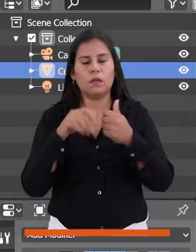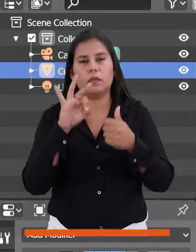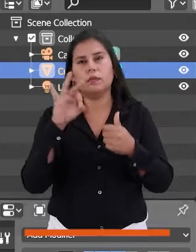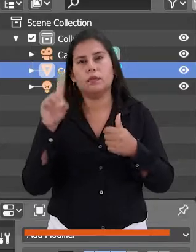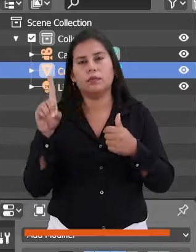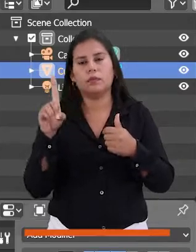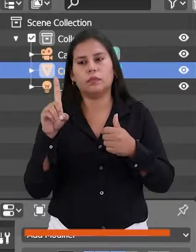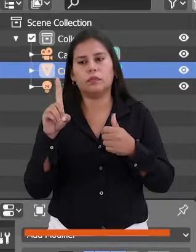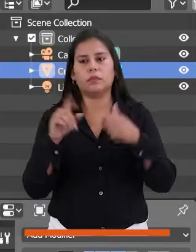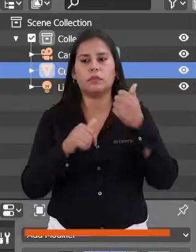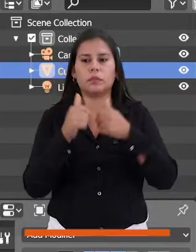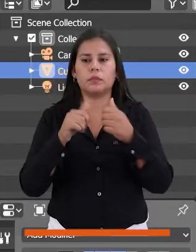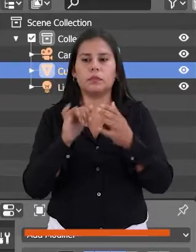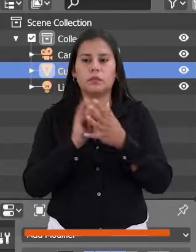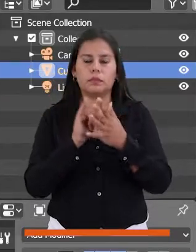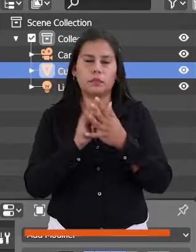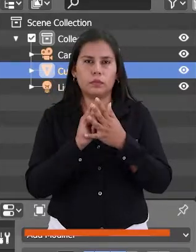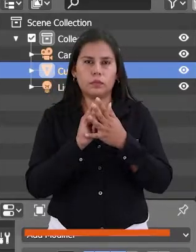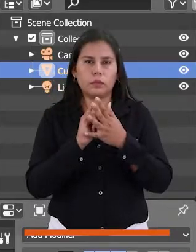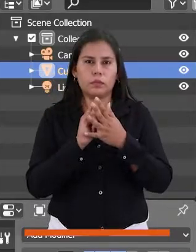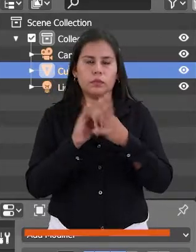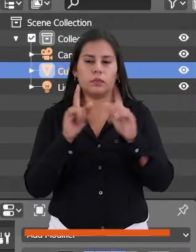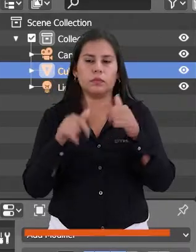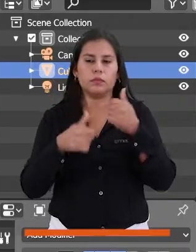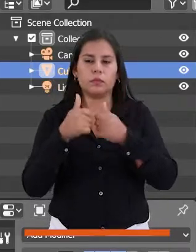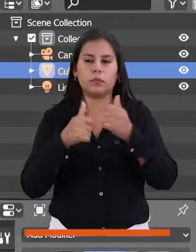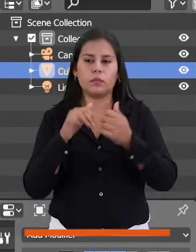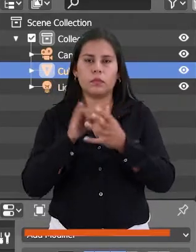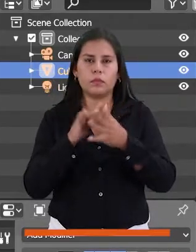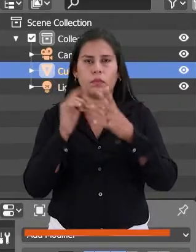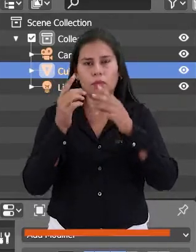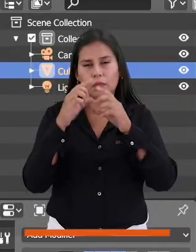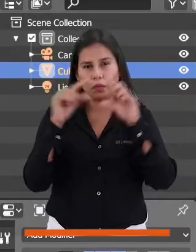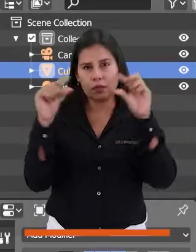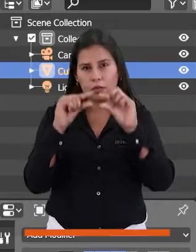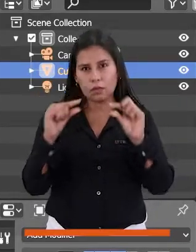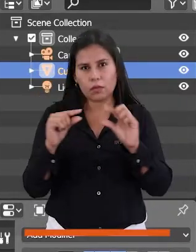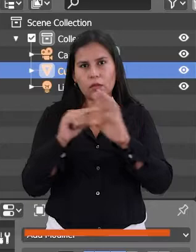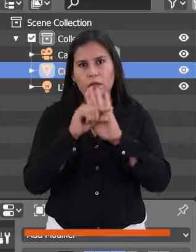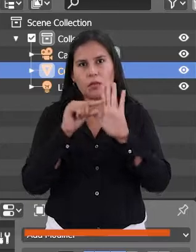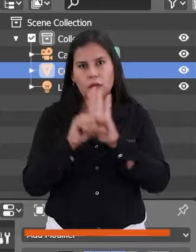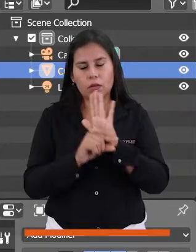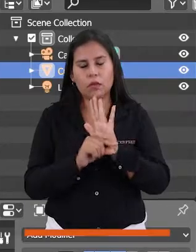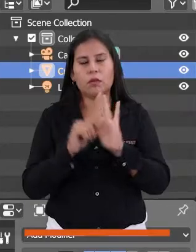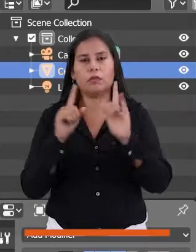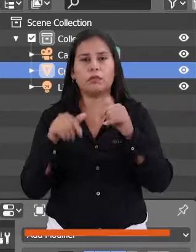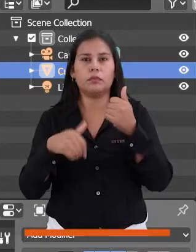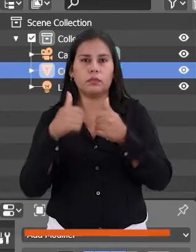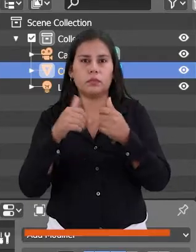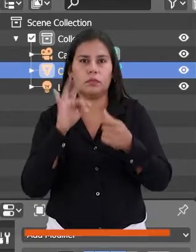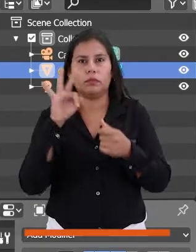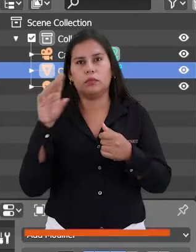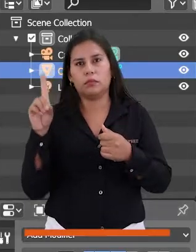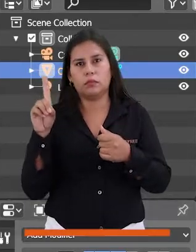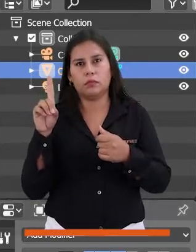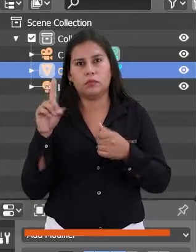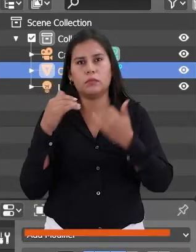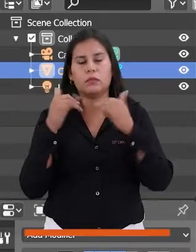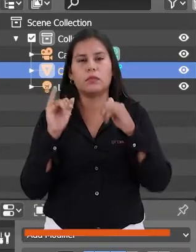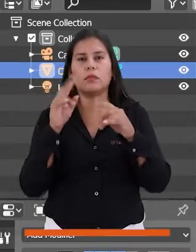vista 3D. Entonces yo voy a dejar, miren que si voy a subir el número de subdivisiones en la sección de vista